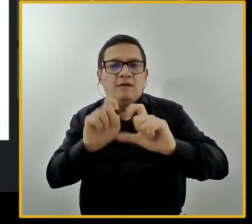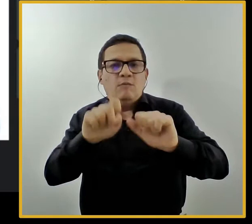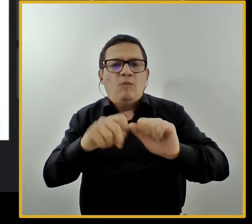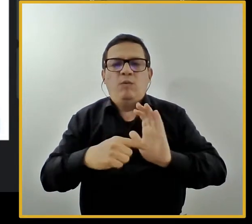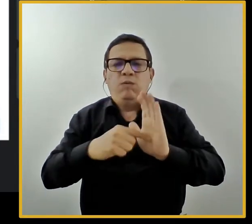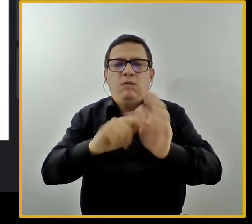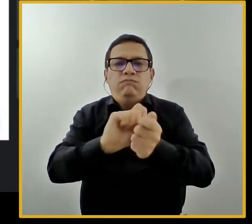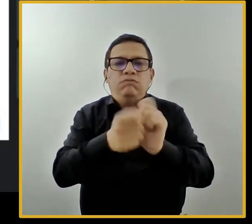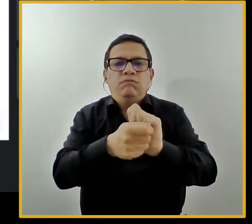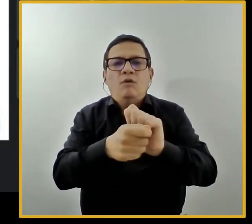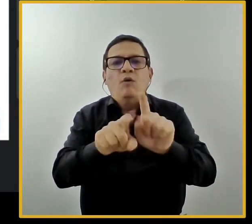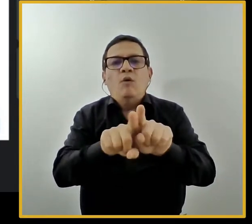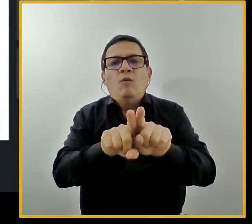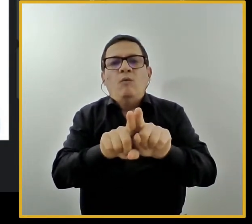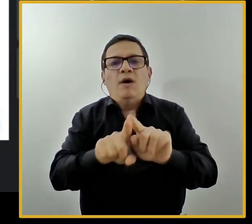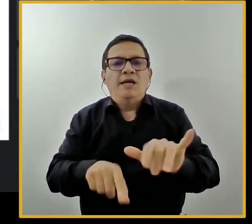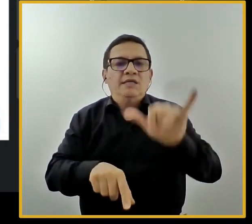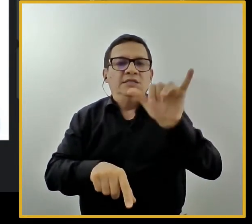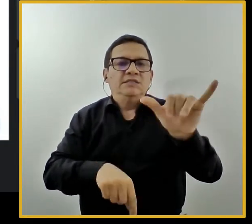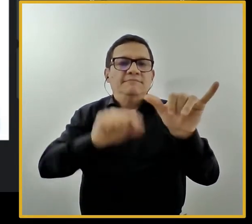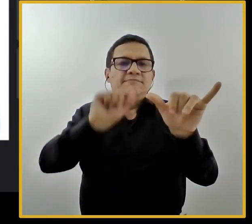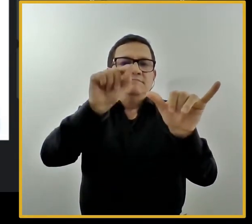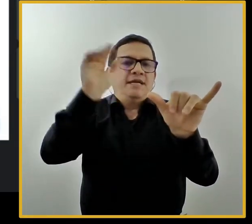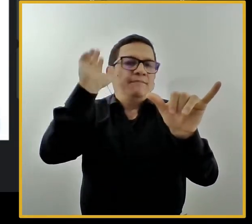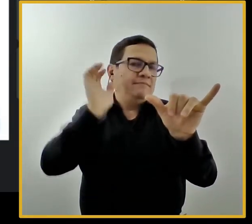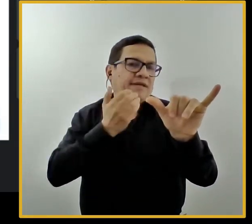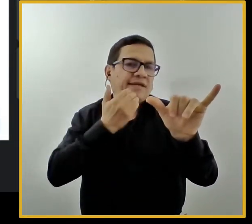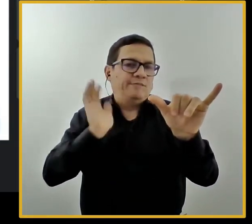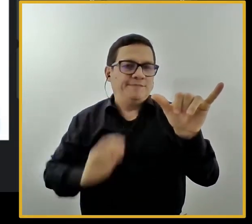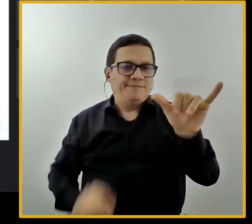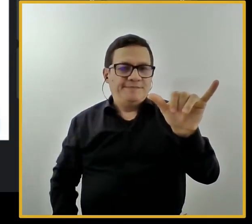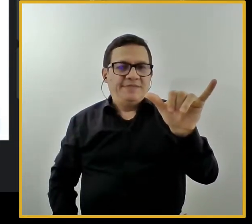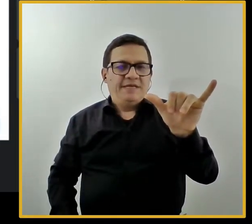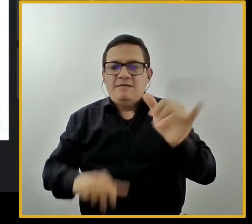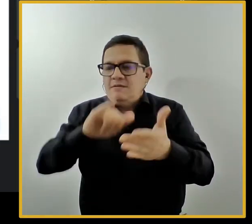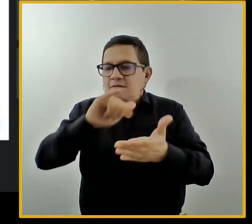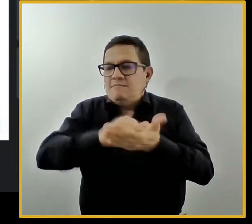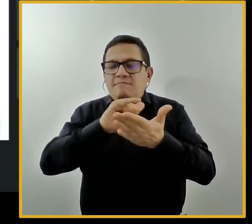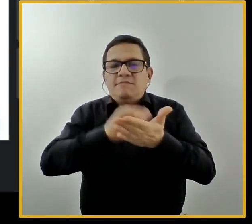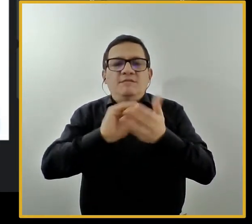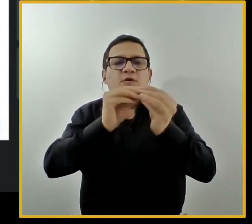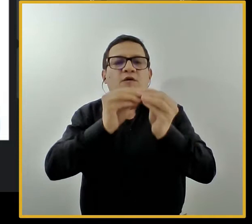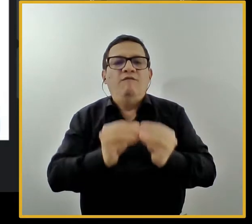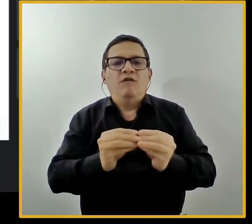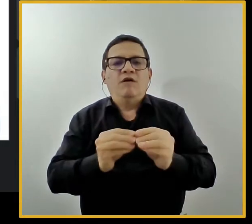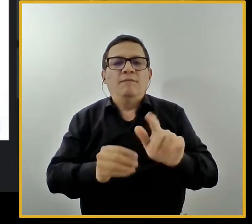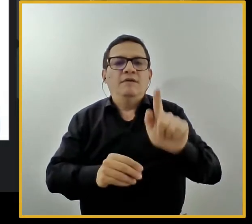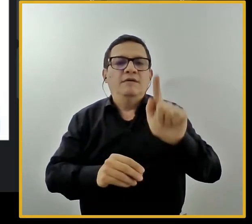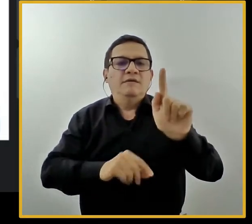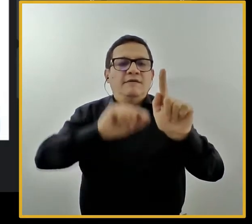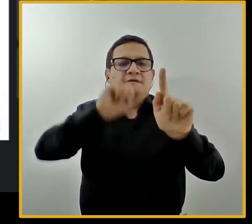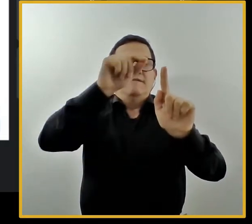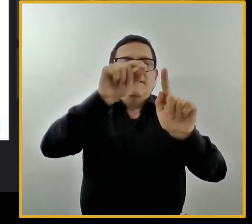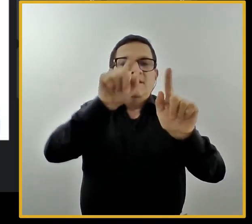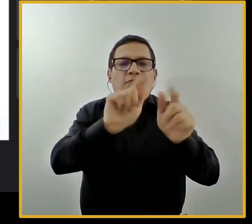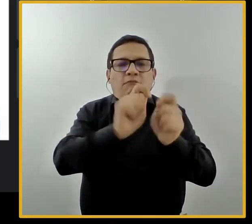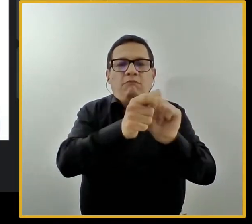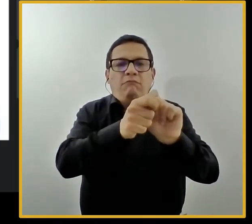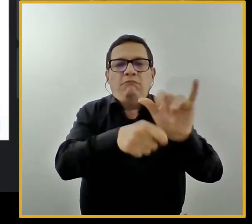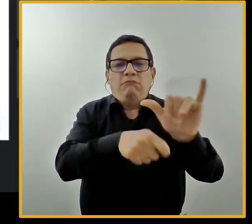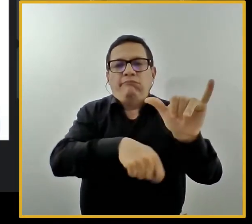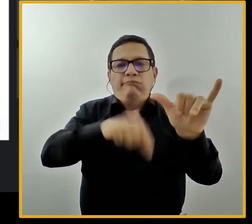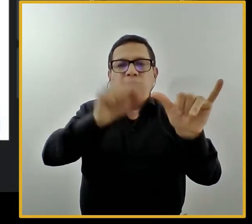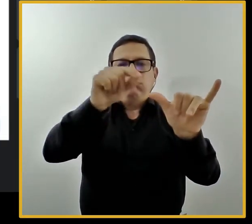expresar como y', ¿no? Es la misma escritura que de pronto pues allí podemos encontrar en los